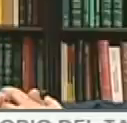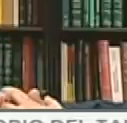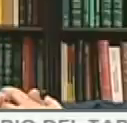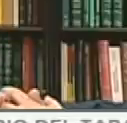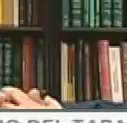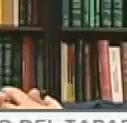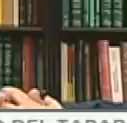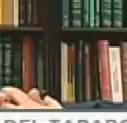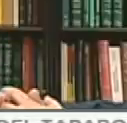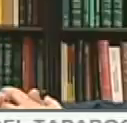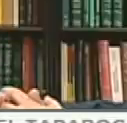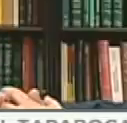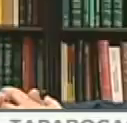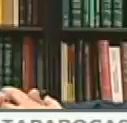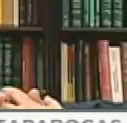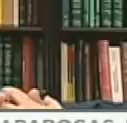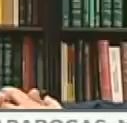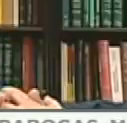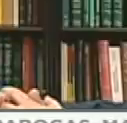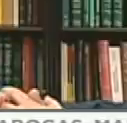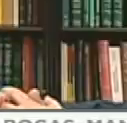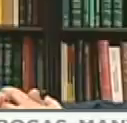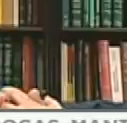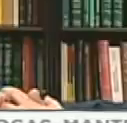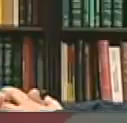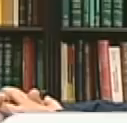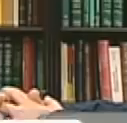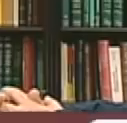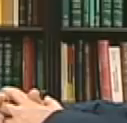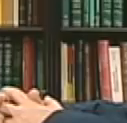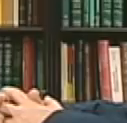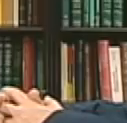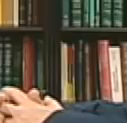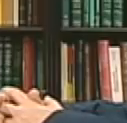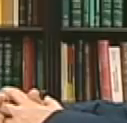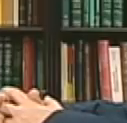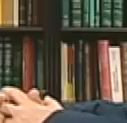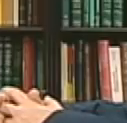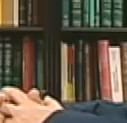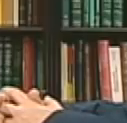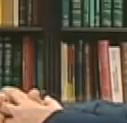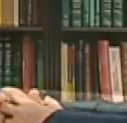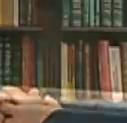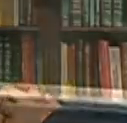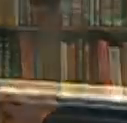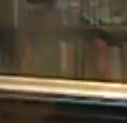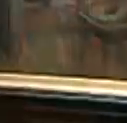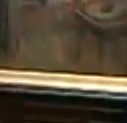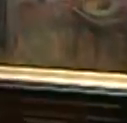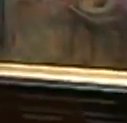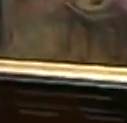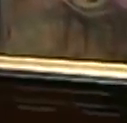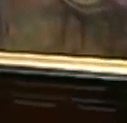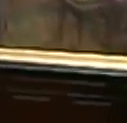libros. Aquí estamos en el Consejo de Ministros. Estamos en el Salón